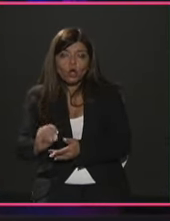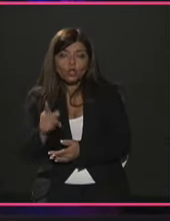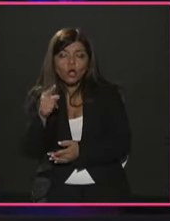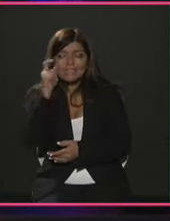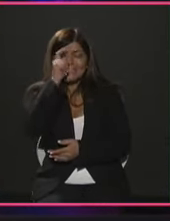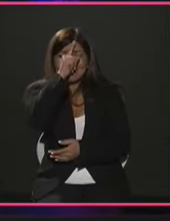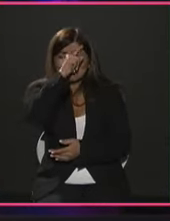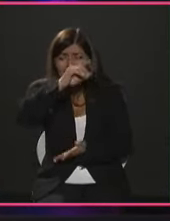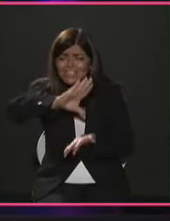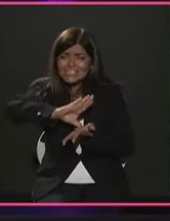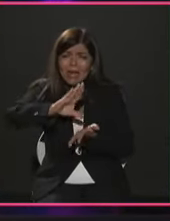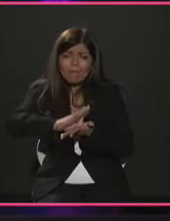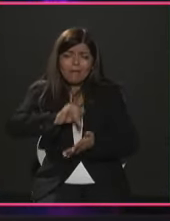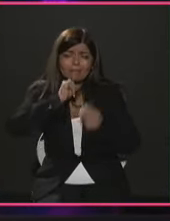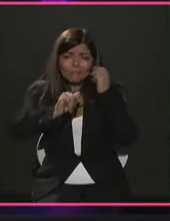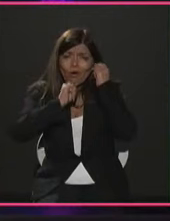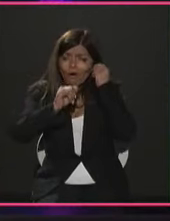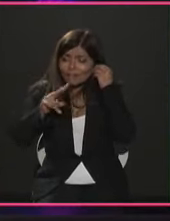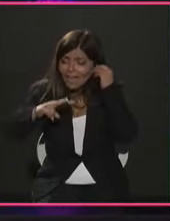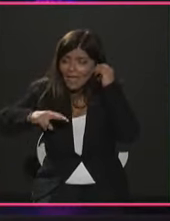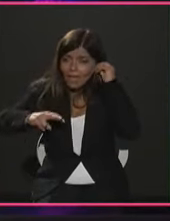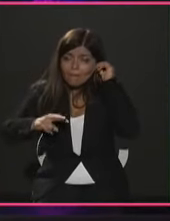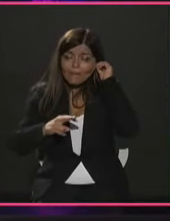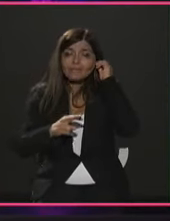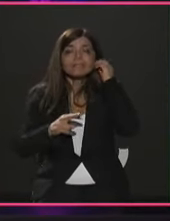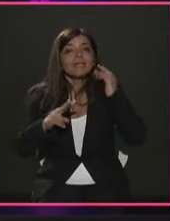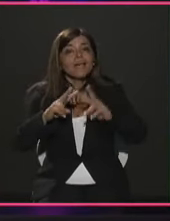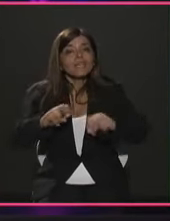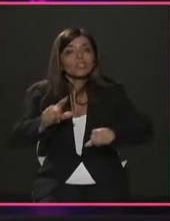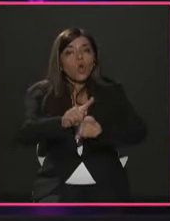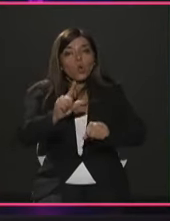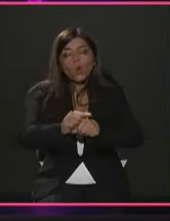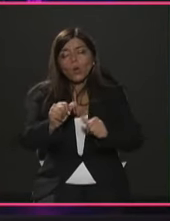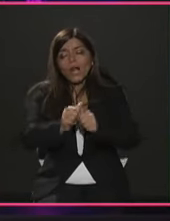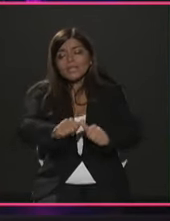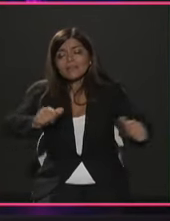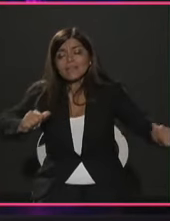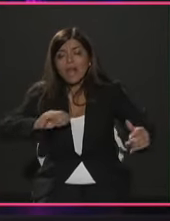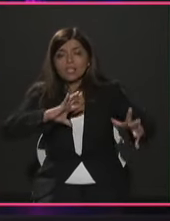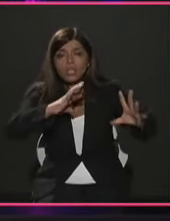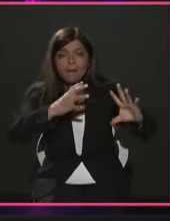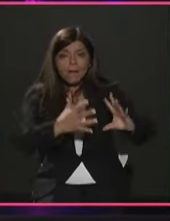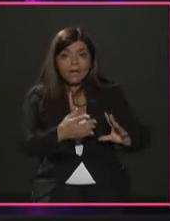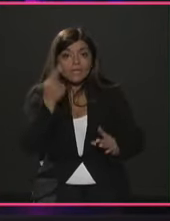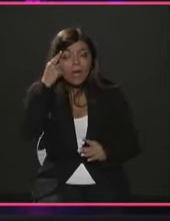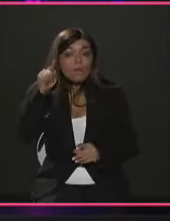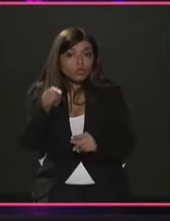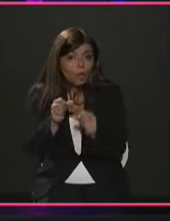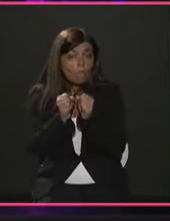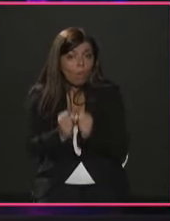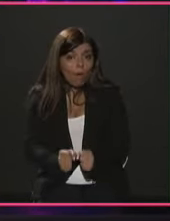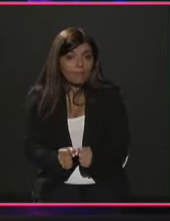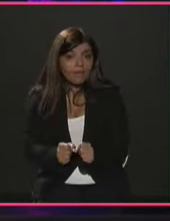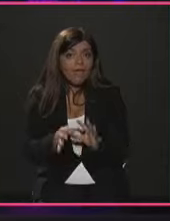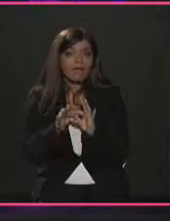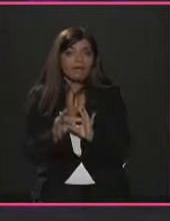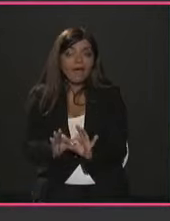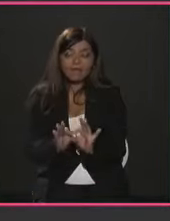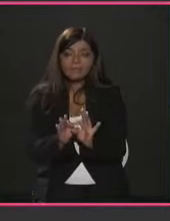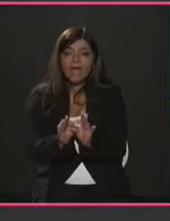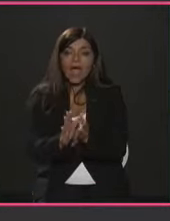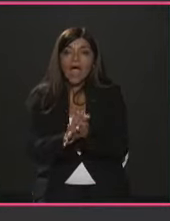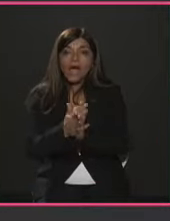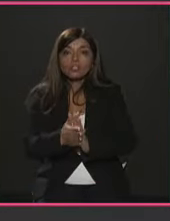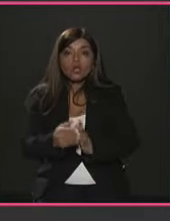que presenta poder hacer investigación en los lugares más alejados del planeta pero es posible gracias a